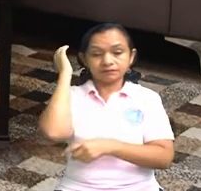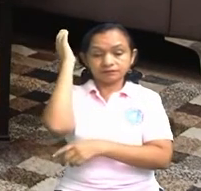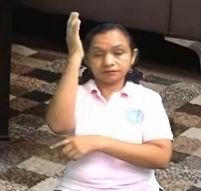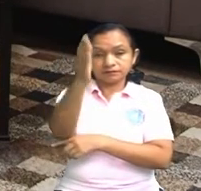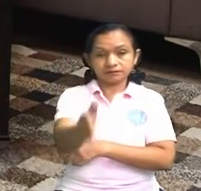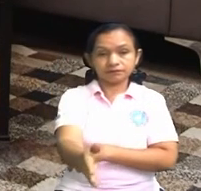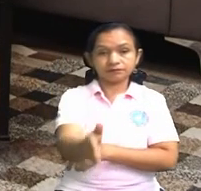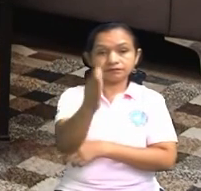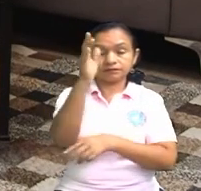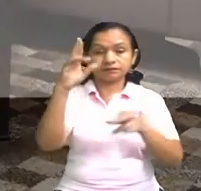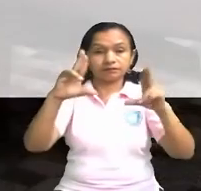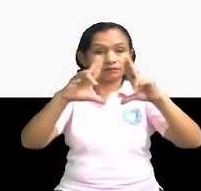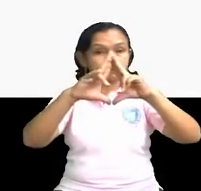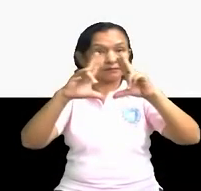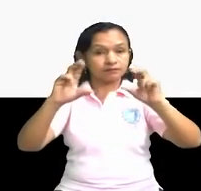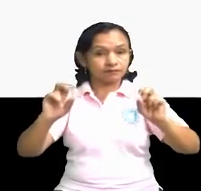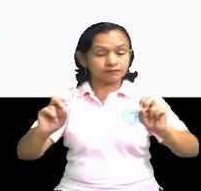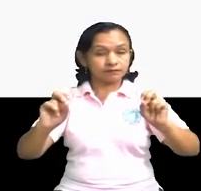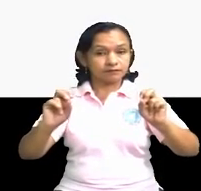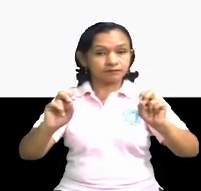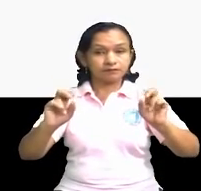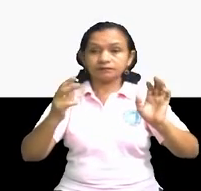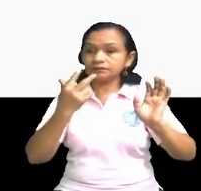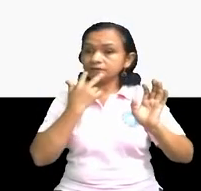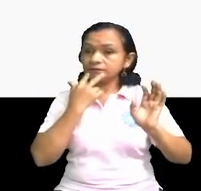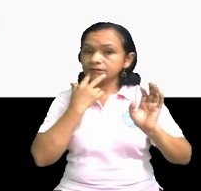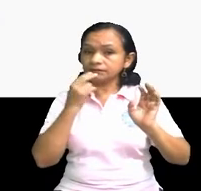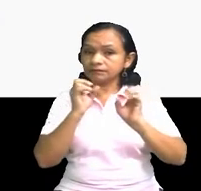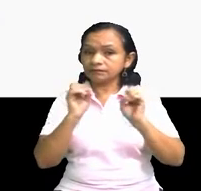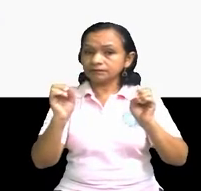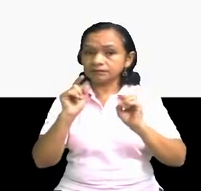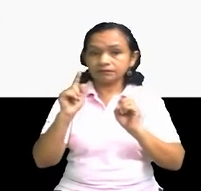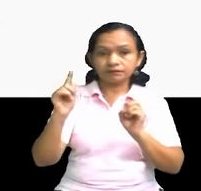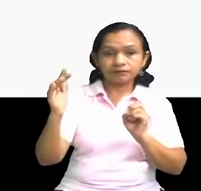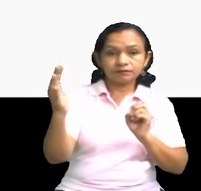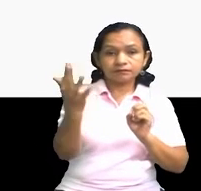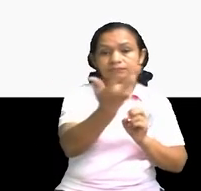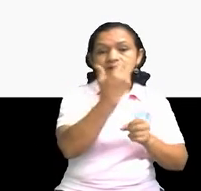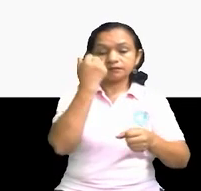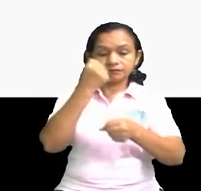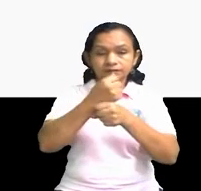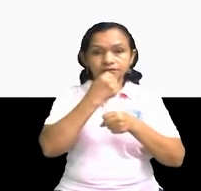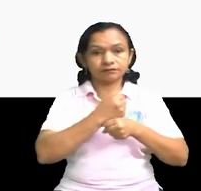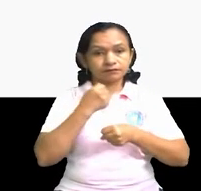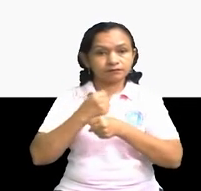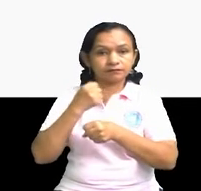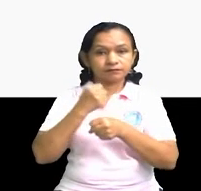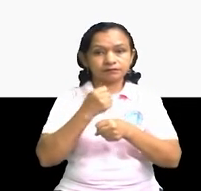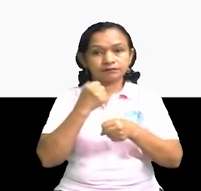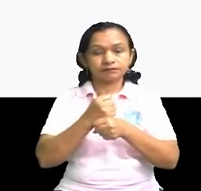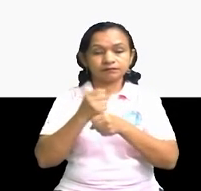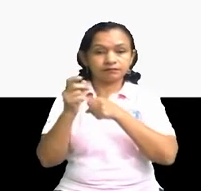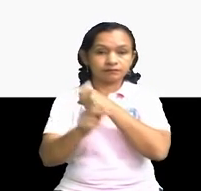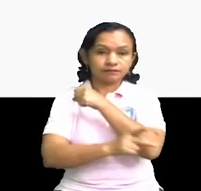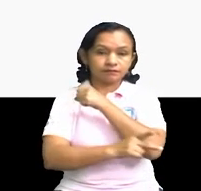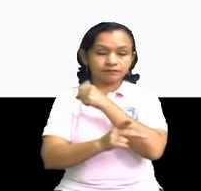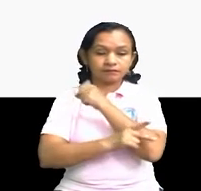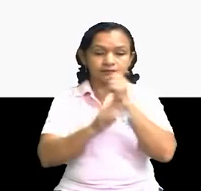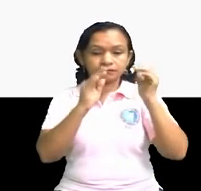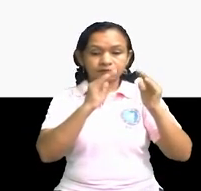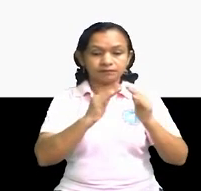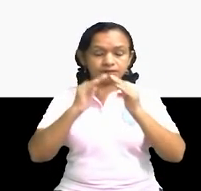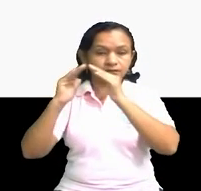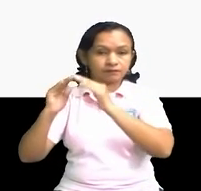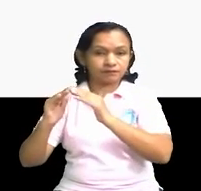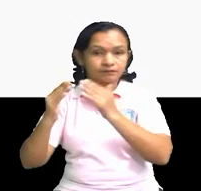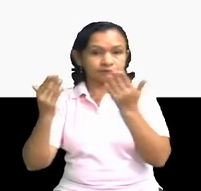fronterizos del país vecino. Porque de nada sirve que nosotros estemos funcionando si el país vecino tiene